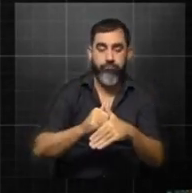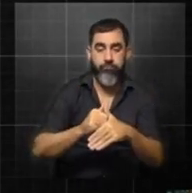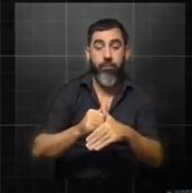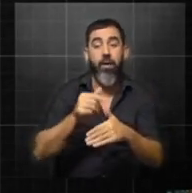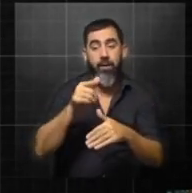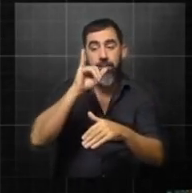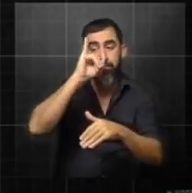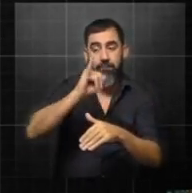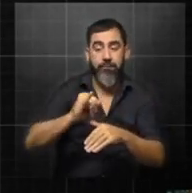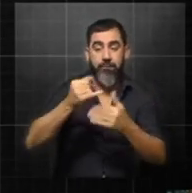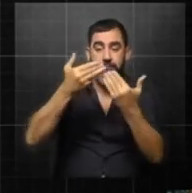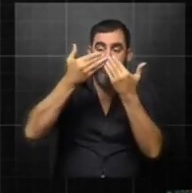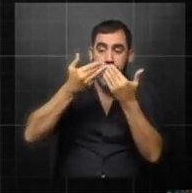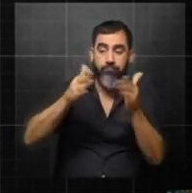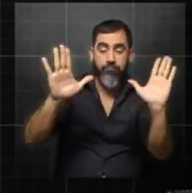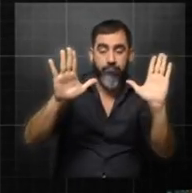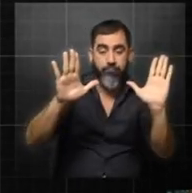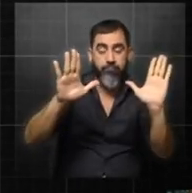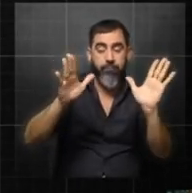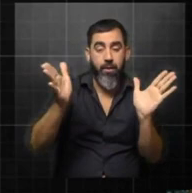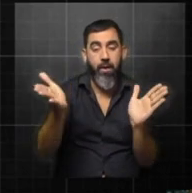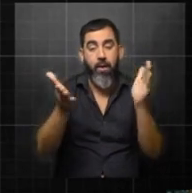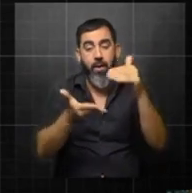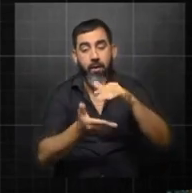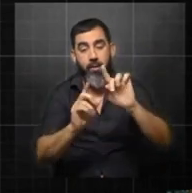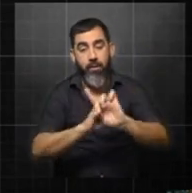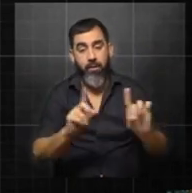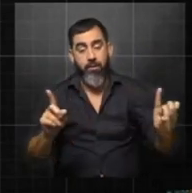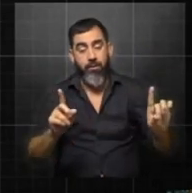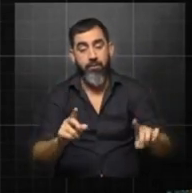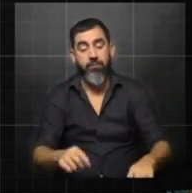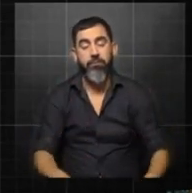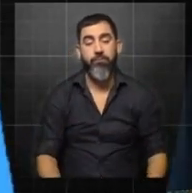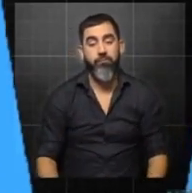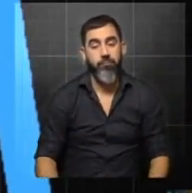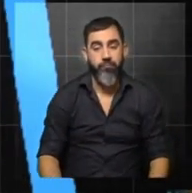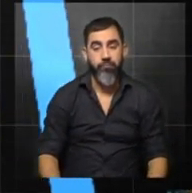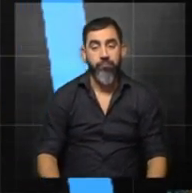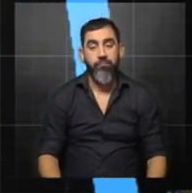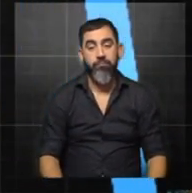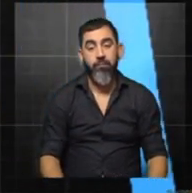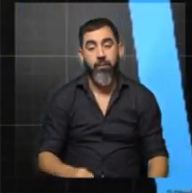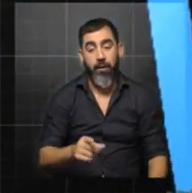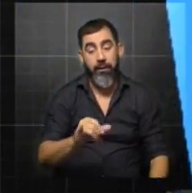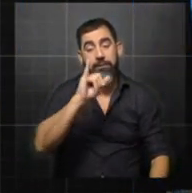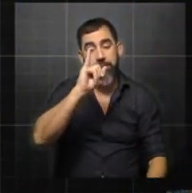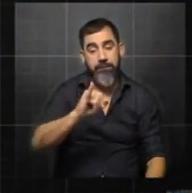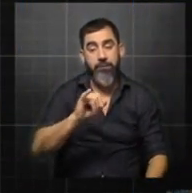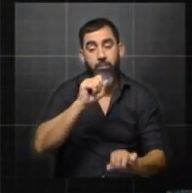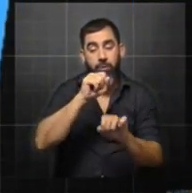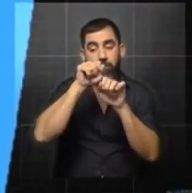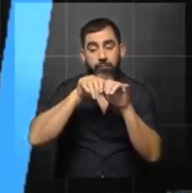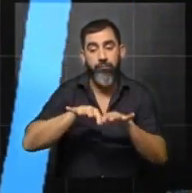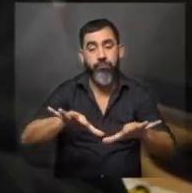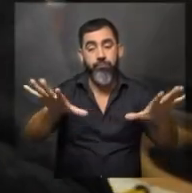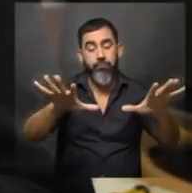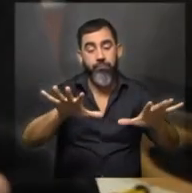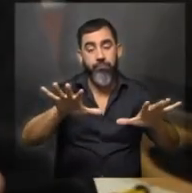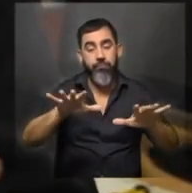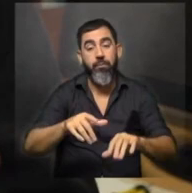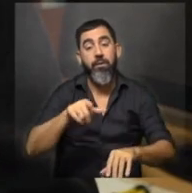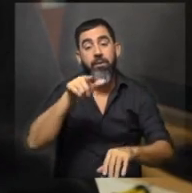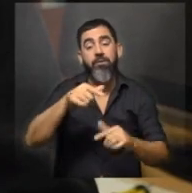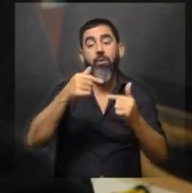estaríamos abriendo la caja dejaría de ser un recinto hermético y permitiría la salida de microondas. ¿Qué harían